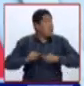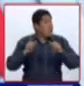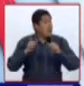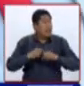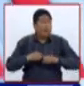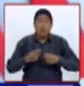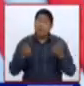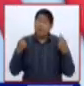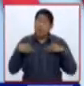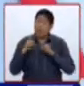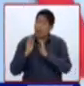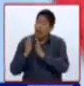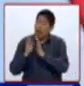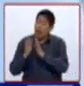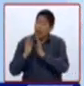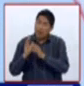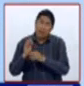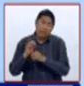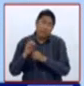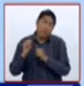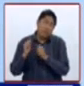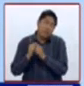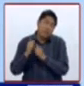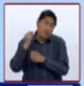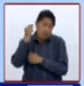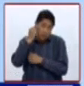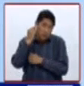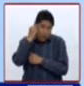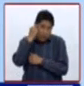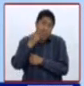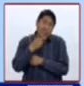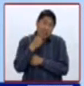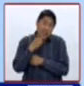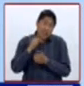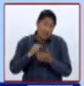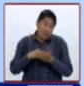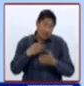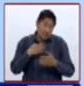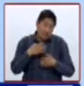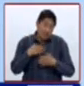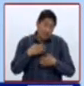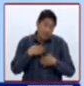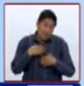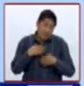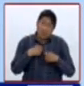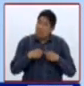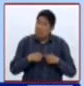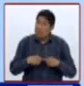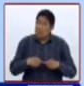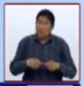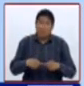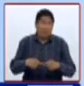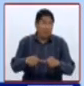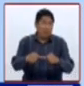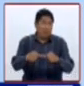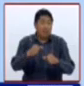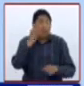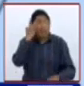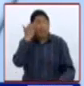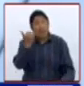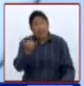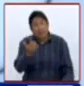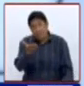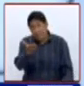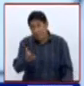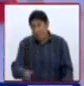se entablaba un diálogo con autoridades de gobierno. Sin embargo, se ha anticipado de que esta medida de protesta podría continuar. ¿Quiere enterarse por qué?